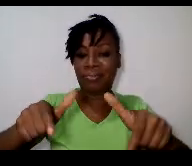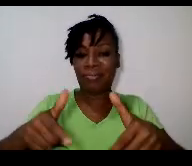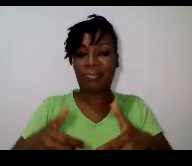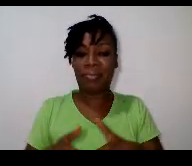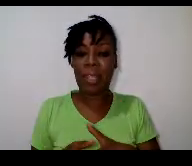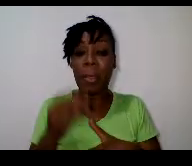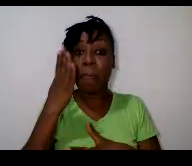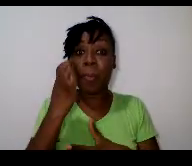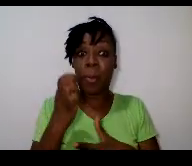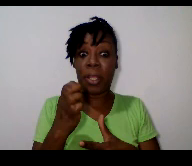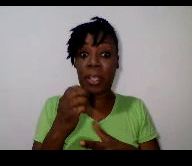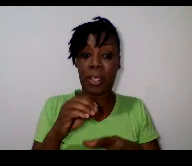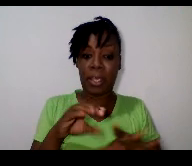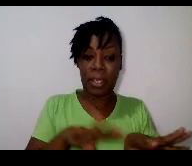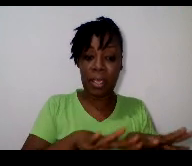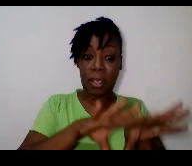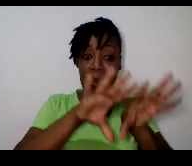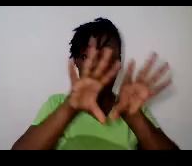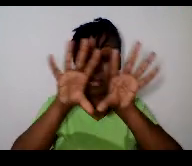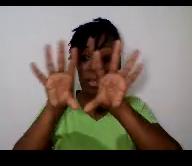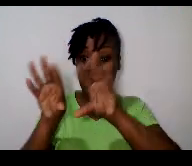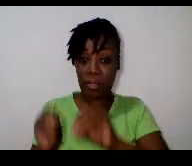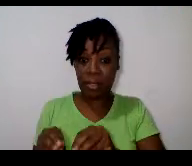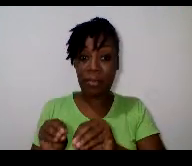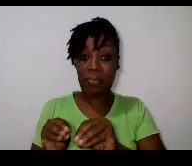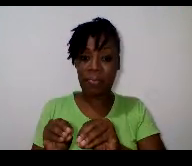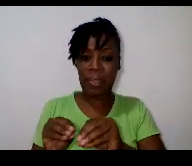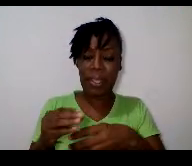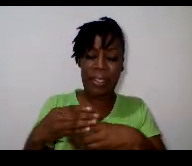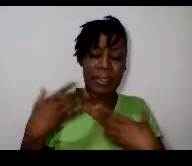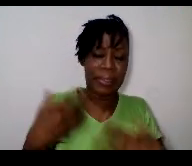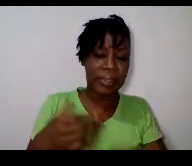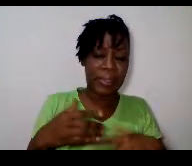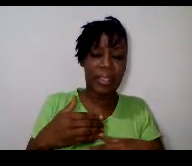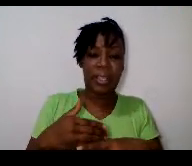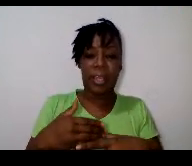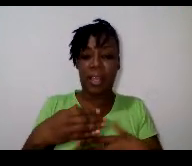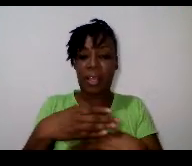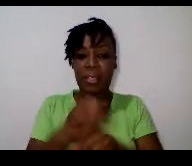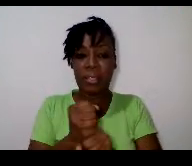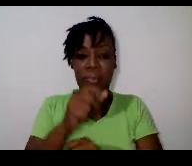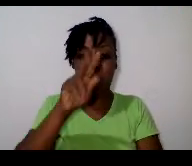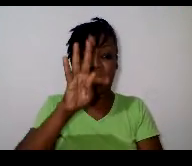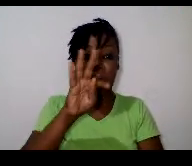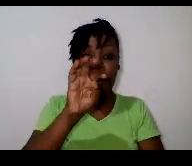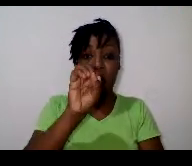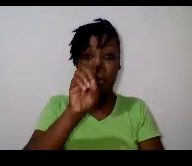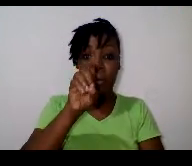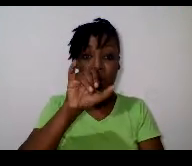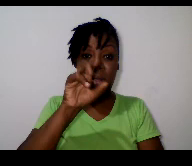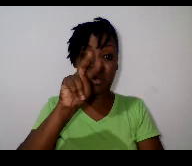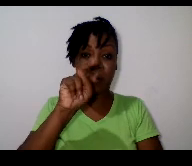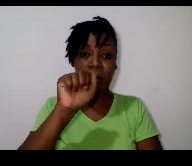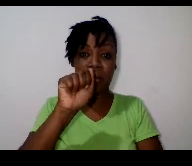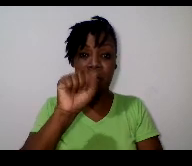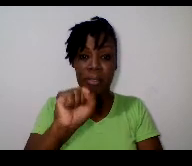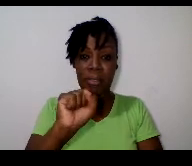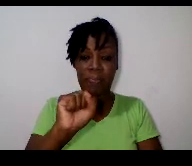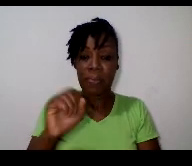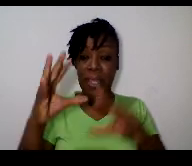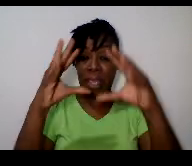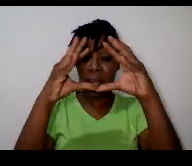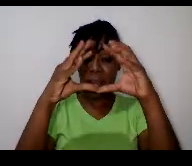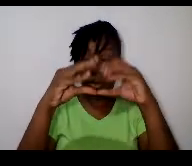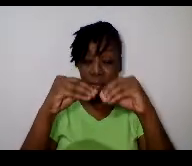el día producimos un montón de toxinas, producimos un montón de basura y durante la noche la sacamos esa